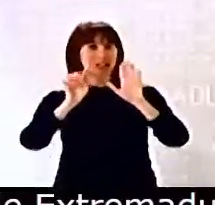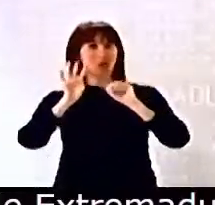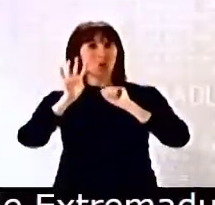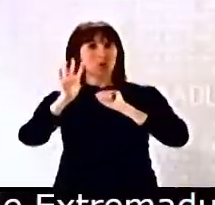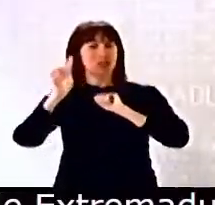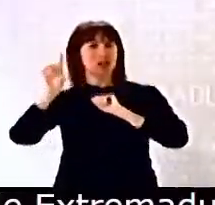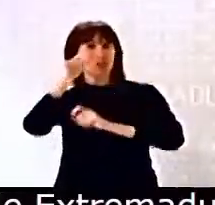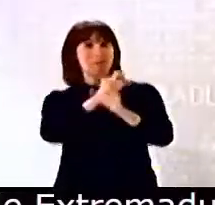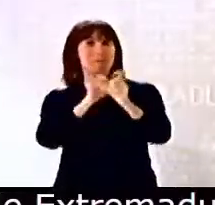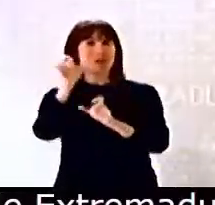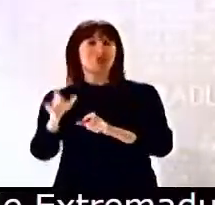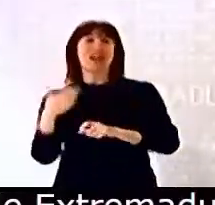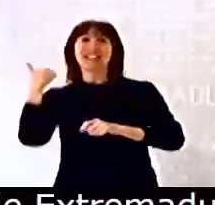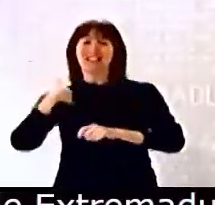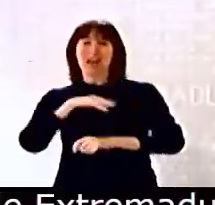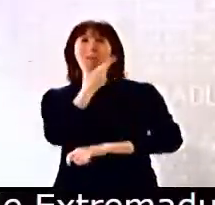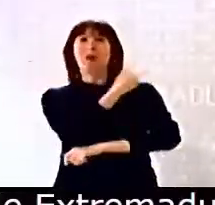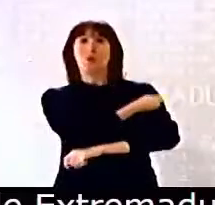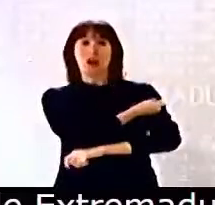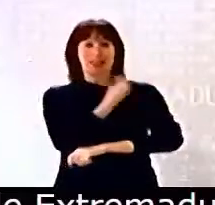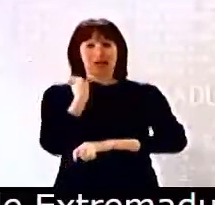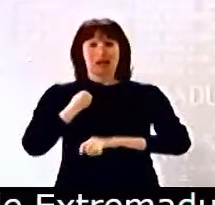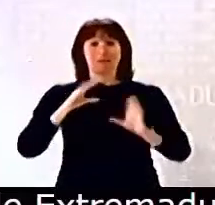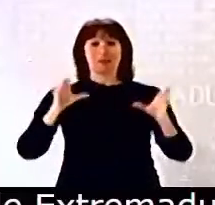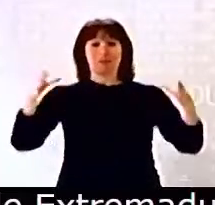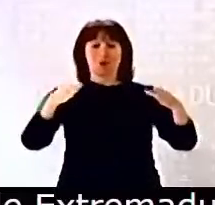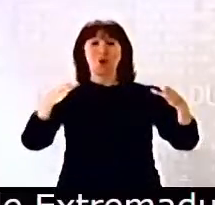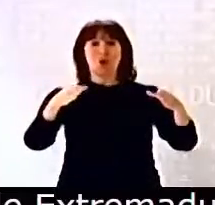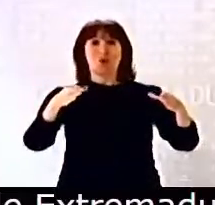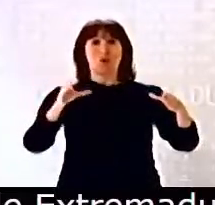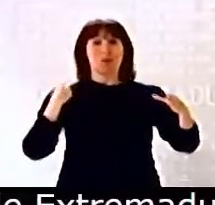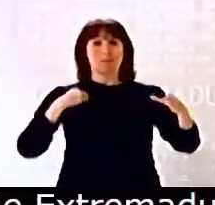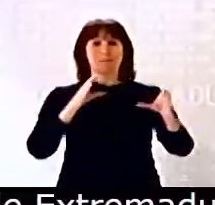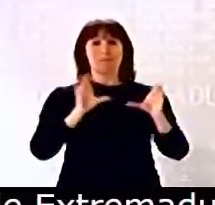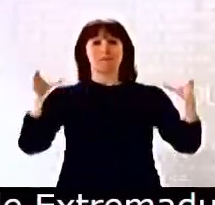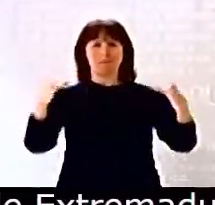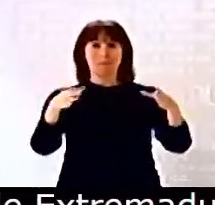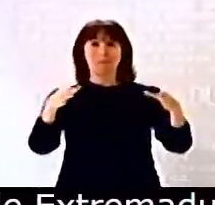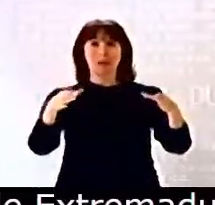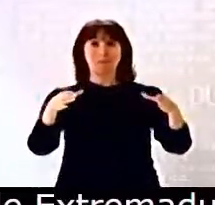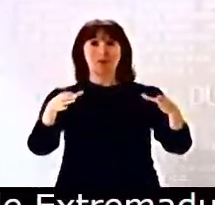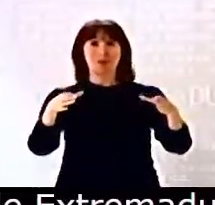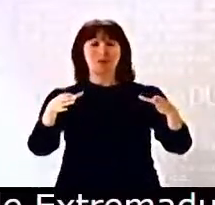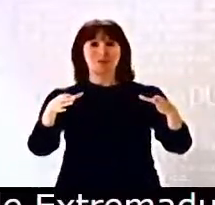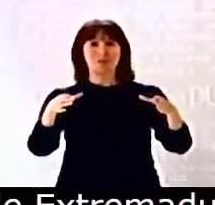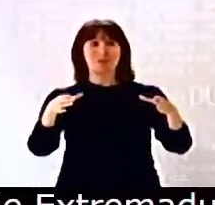39.641 personas y de esas 39.641 personas,